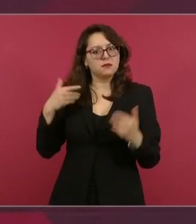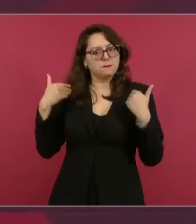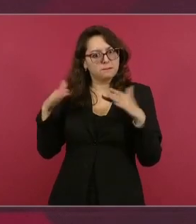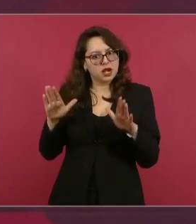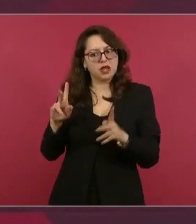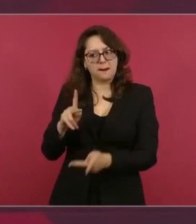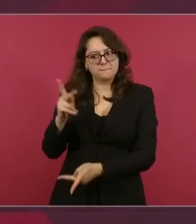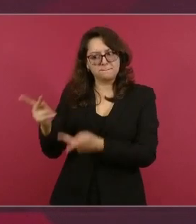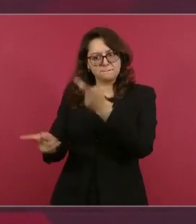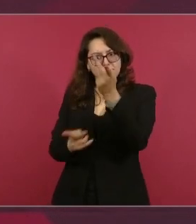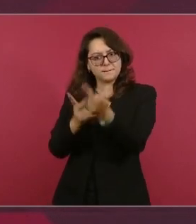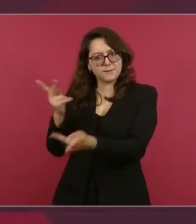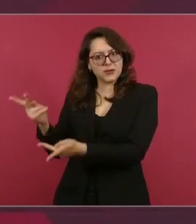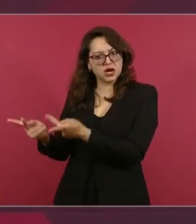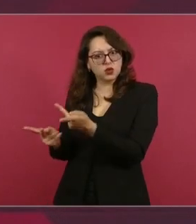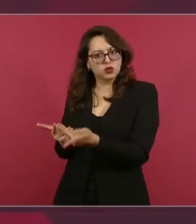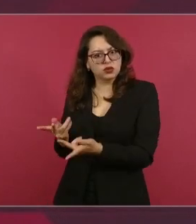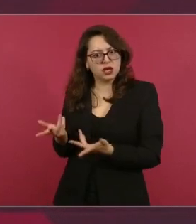el que